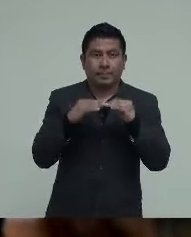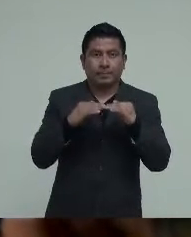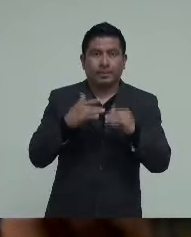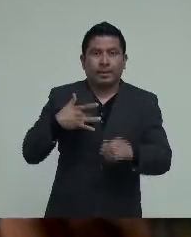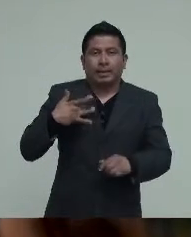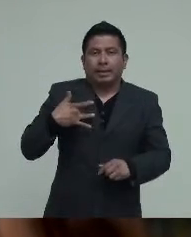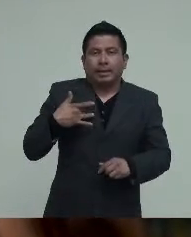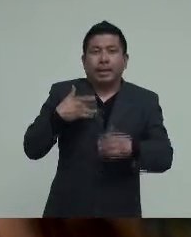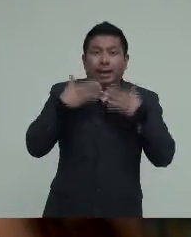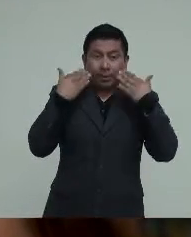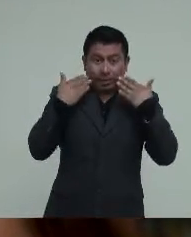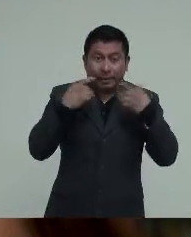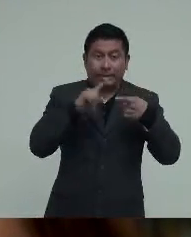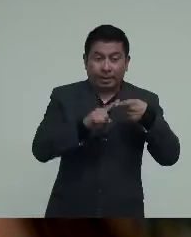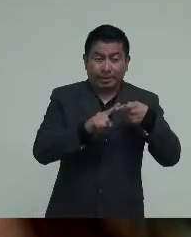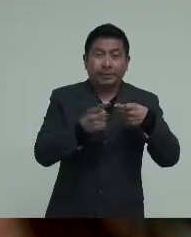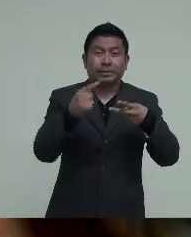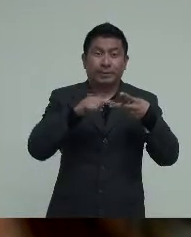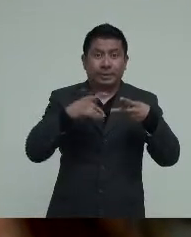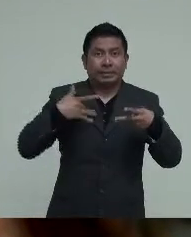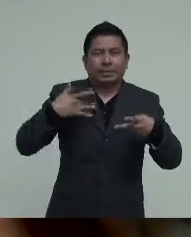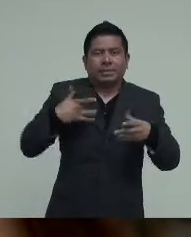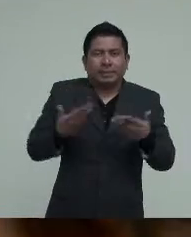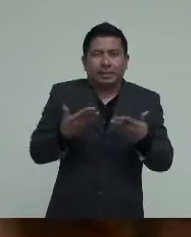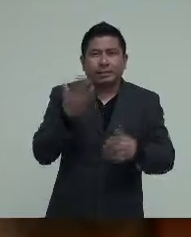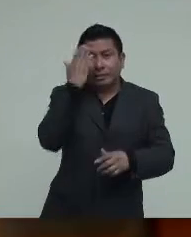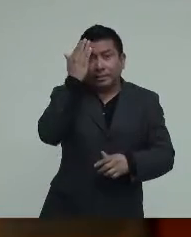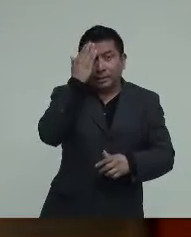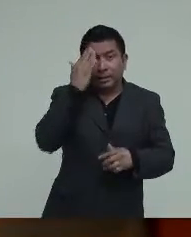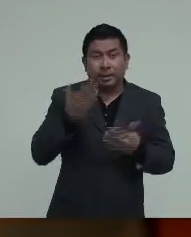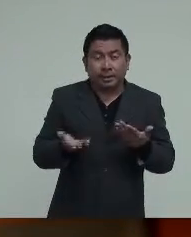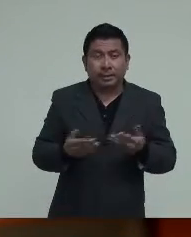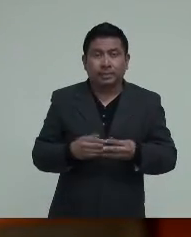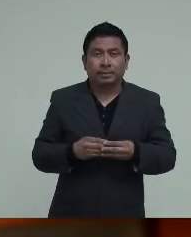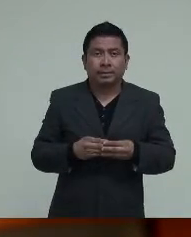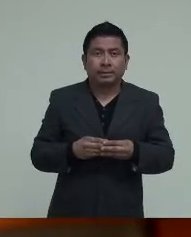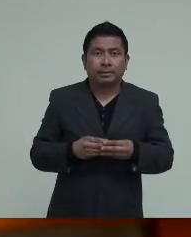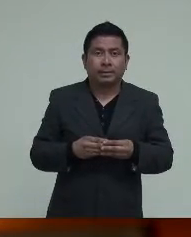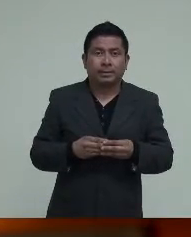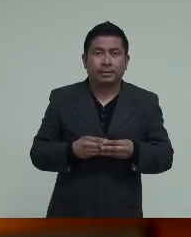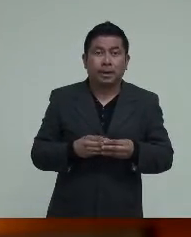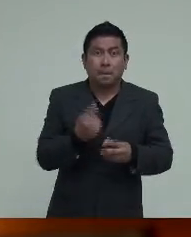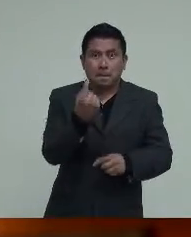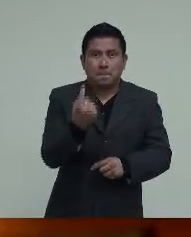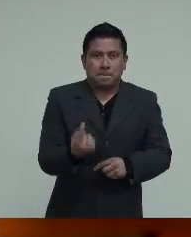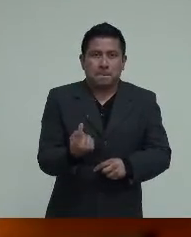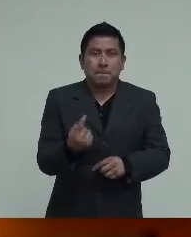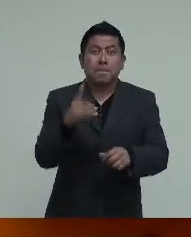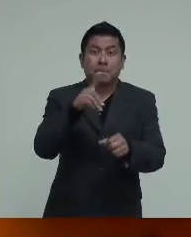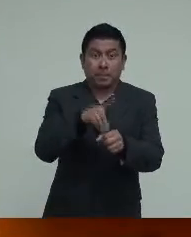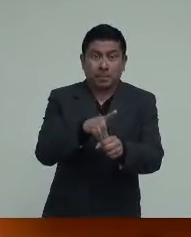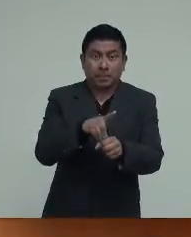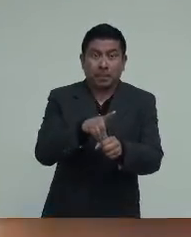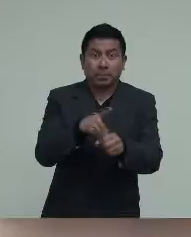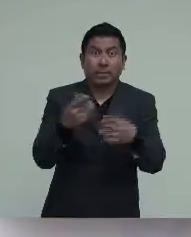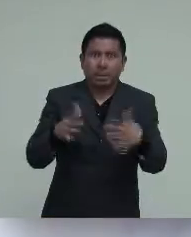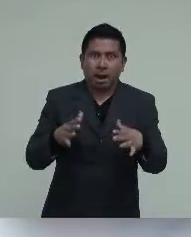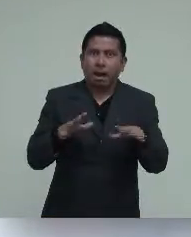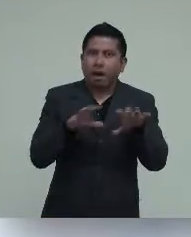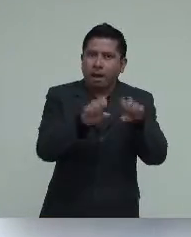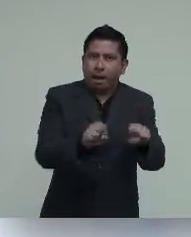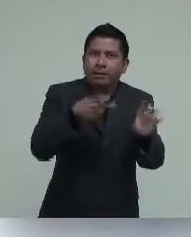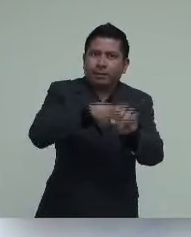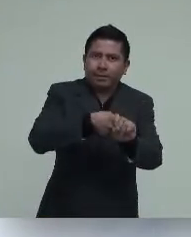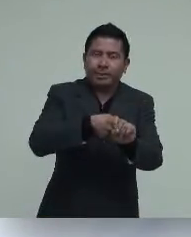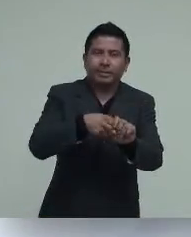Y a la vez de sentirme contento, pues saber de que es una persona con discapacidad y